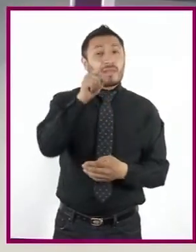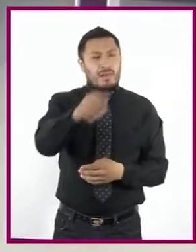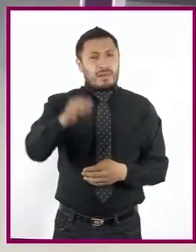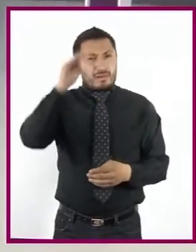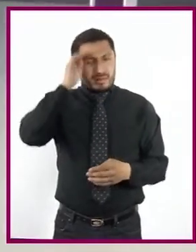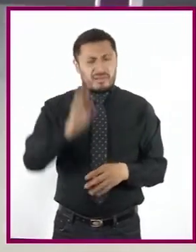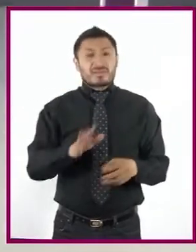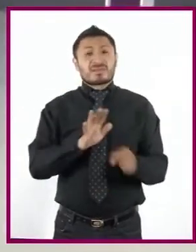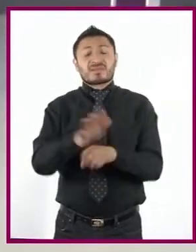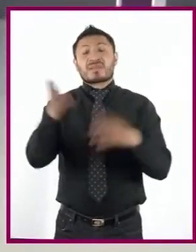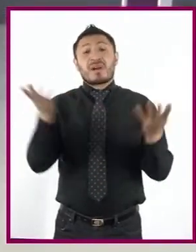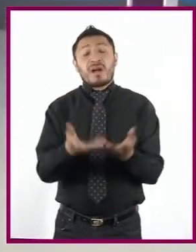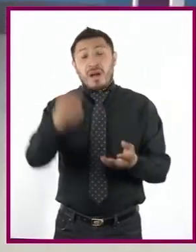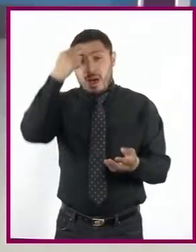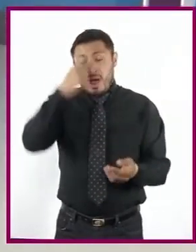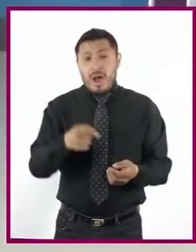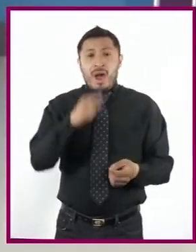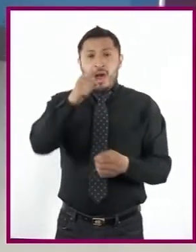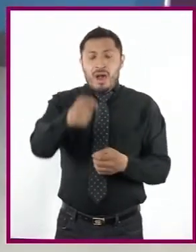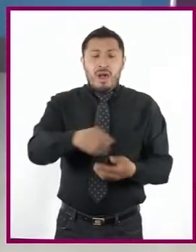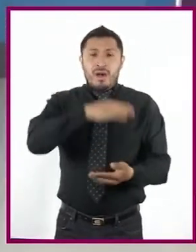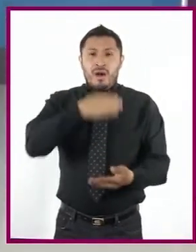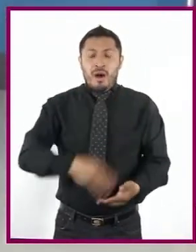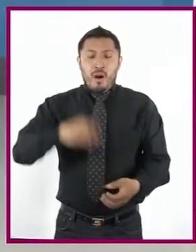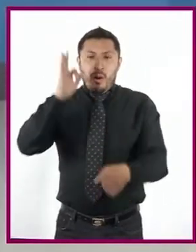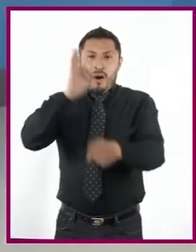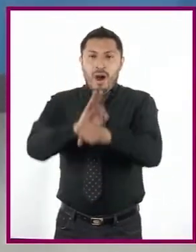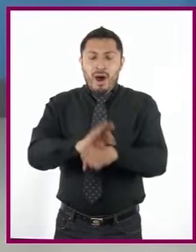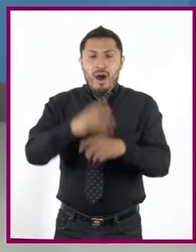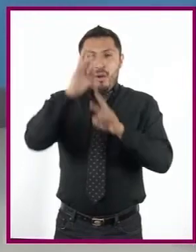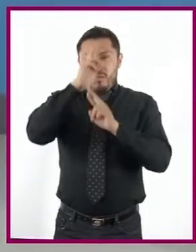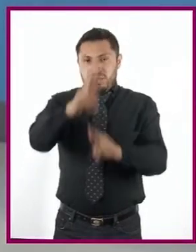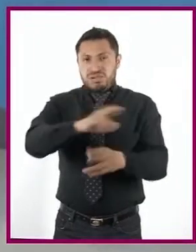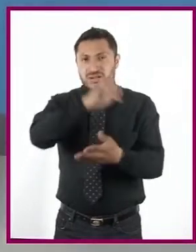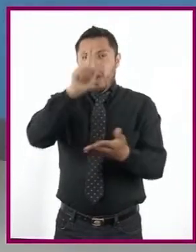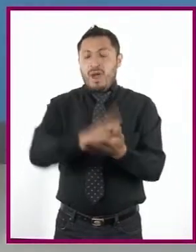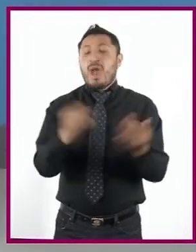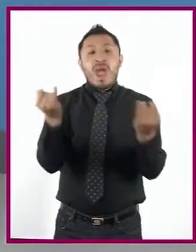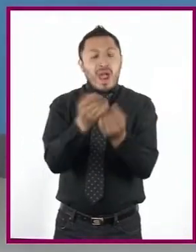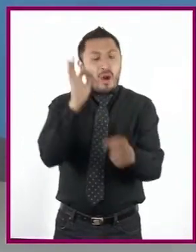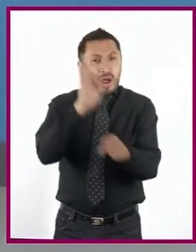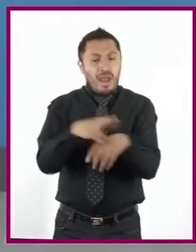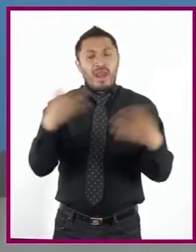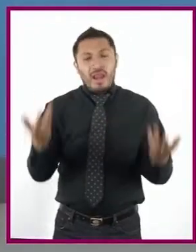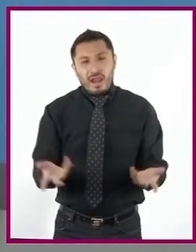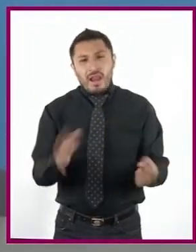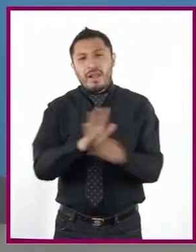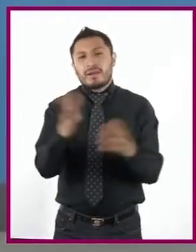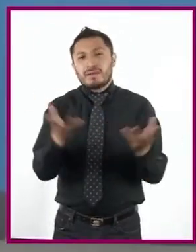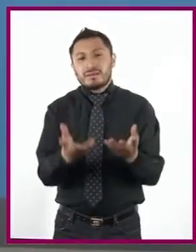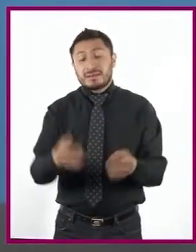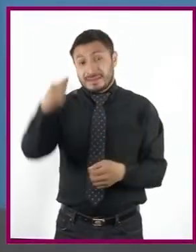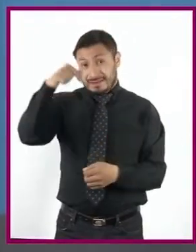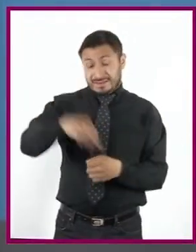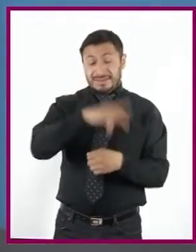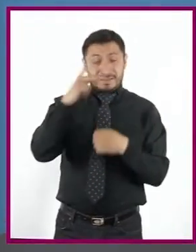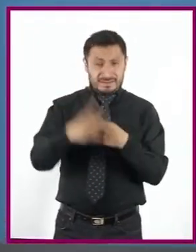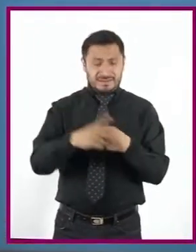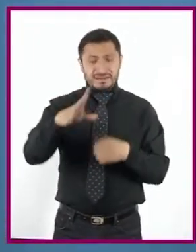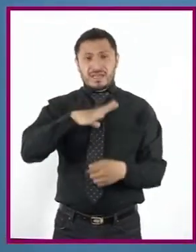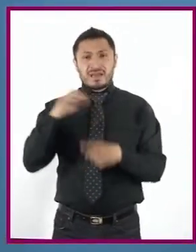qué hacer para defender la justicia y el apego a la legalidad? Pues en nuestro país existen